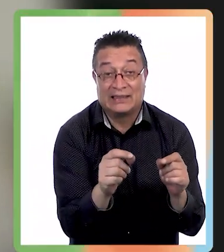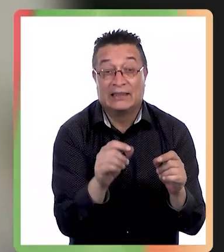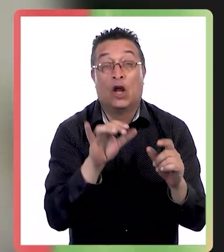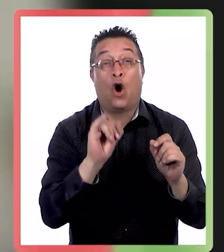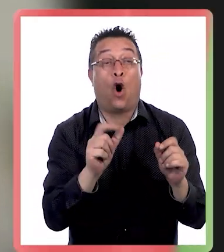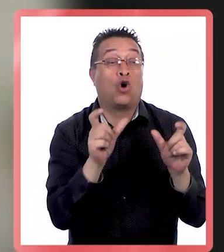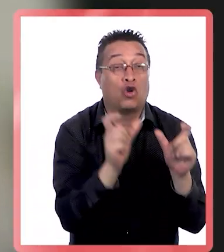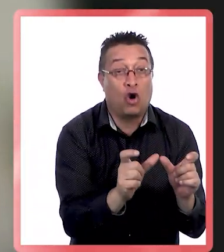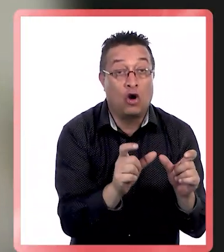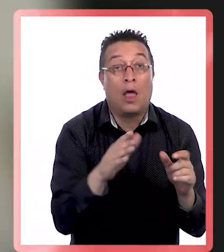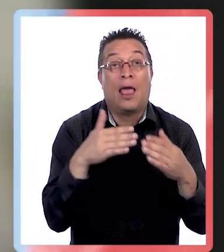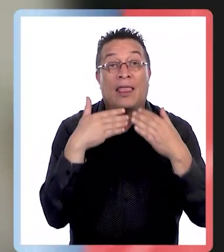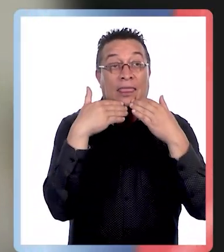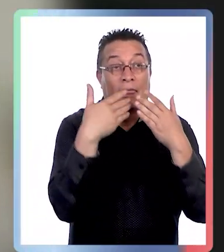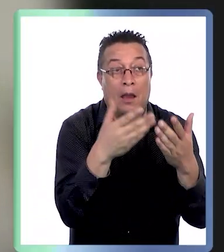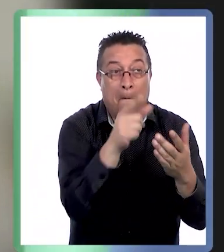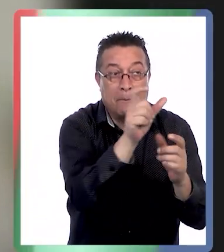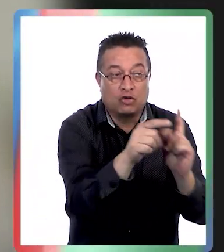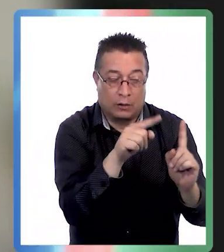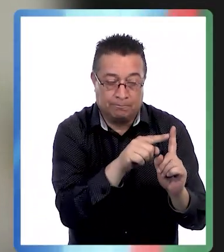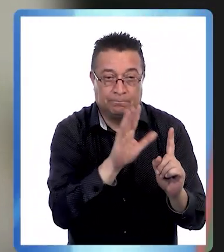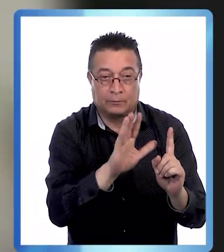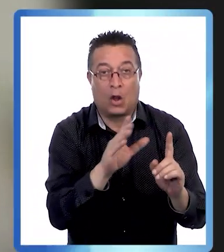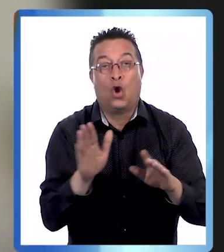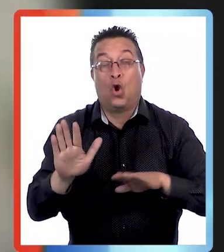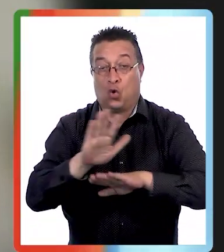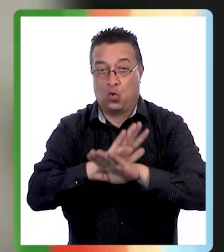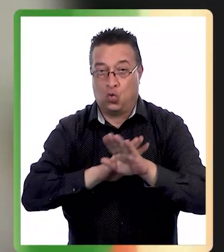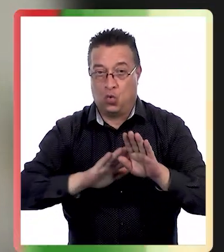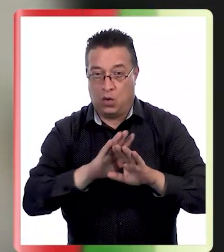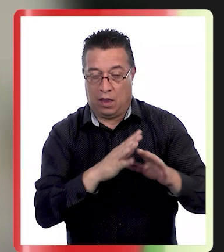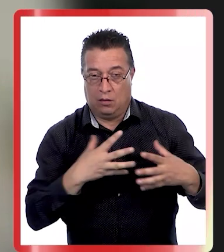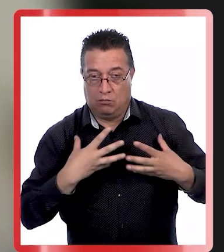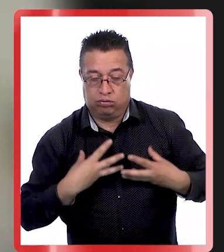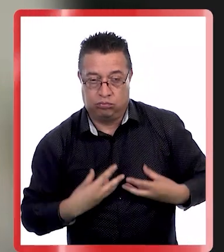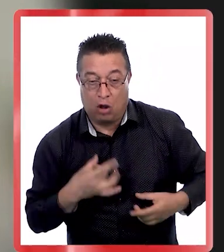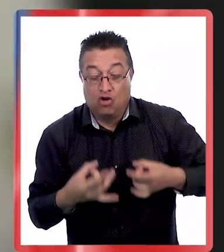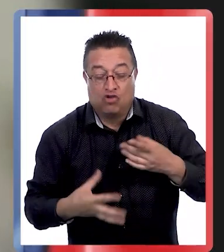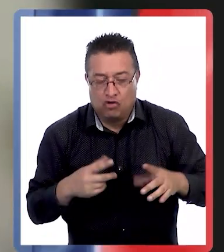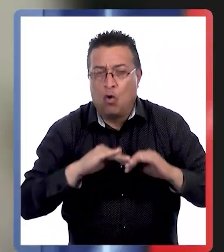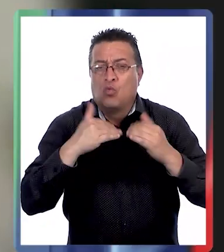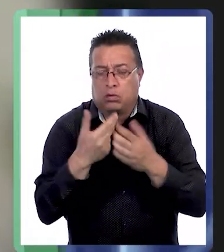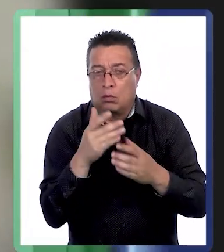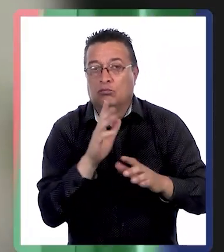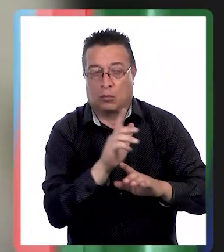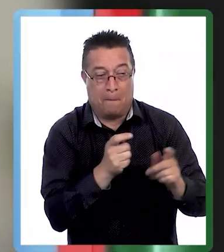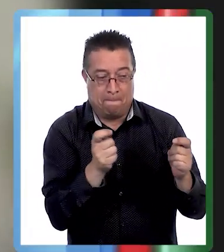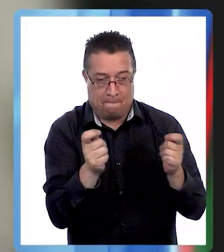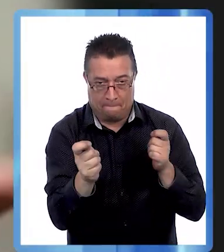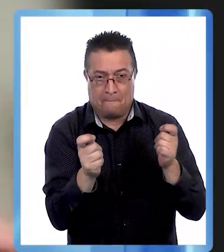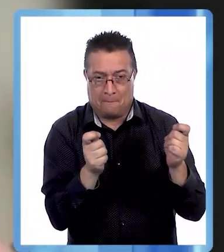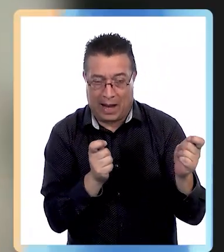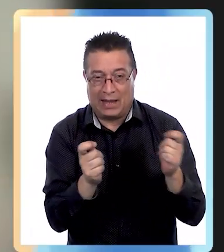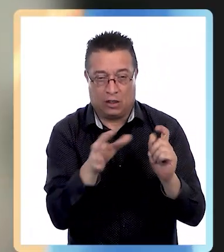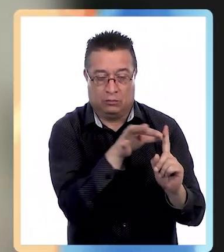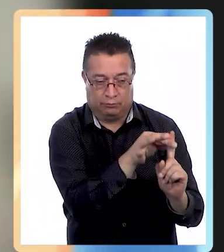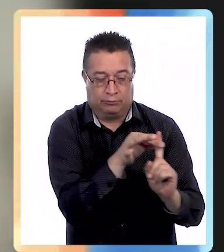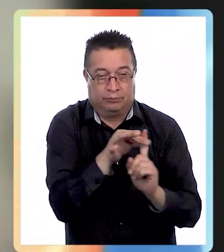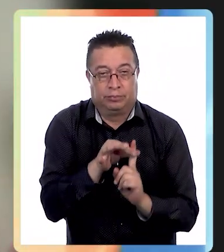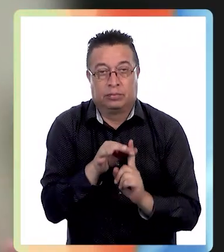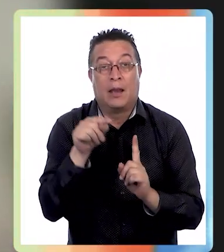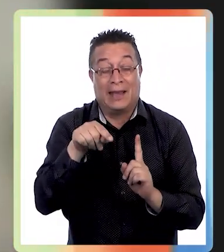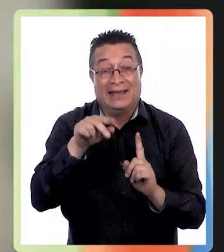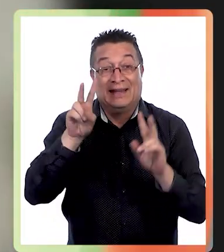a todos los pacientes la posibilidad de ingresar a cuidados paliativos que permite el manejo de los síntomas, ya sea del